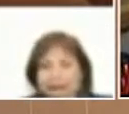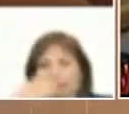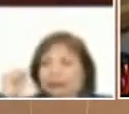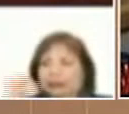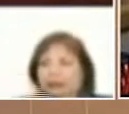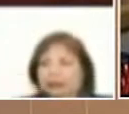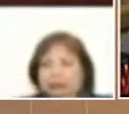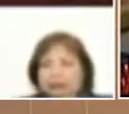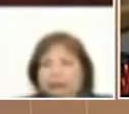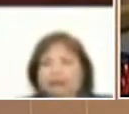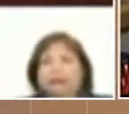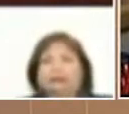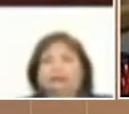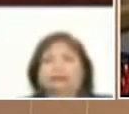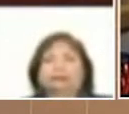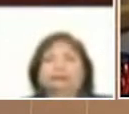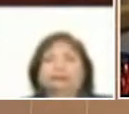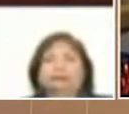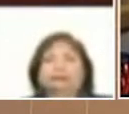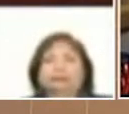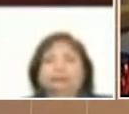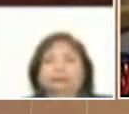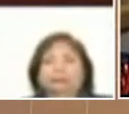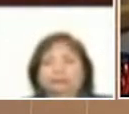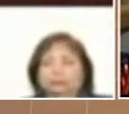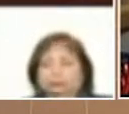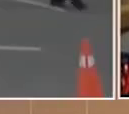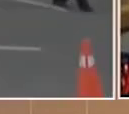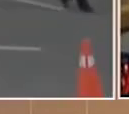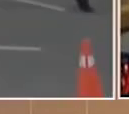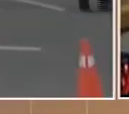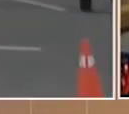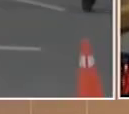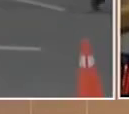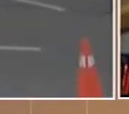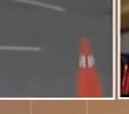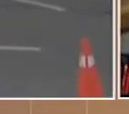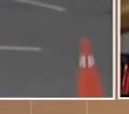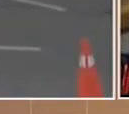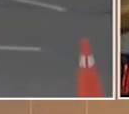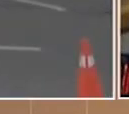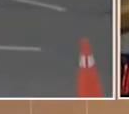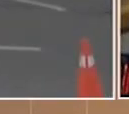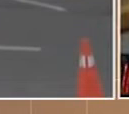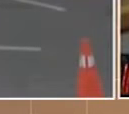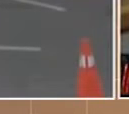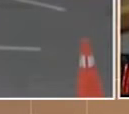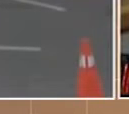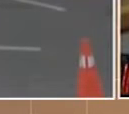gran fragmentación y esta inestabilidad política. Habrá que ver si llega a buen curso con la